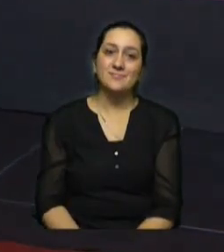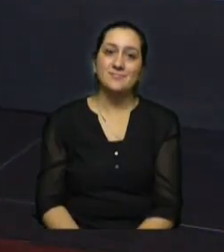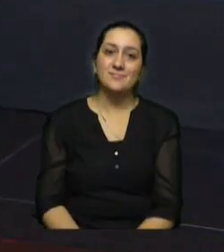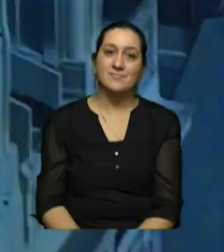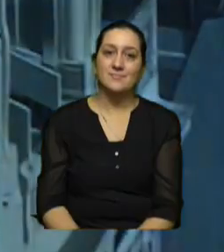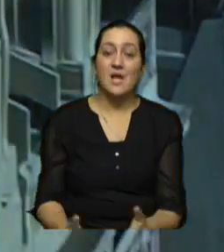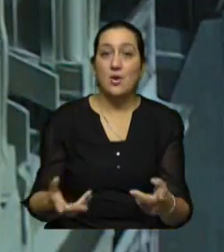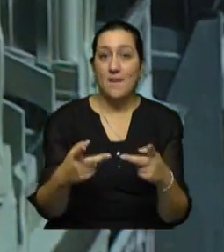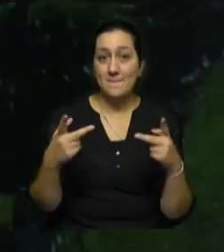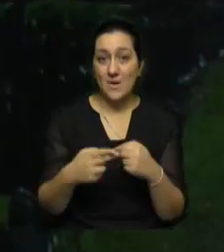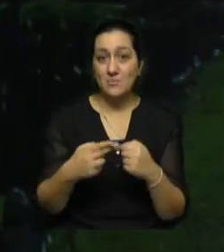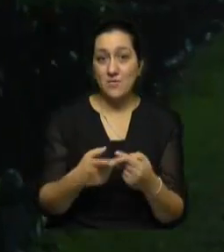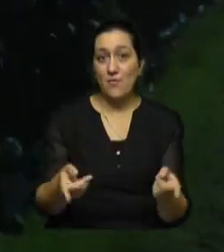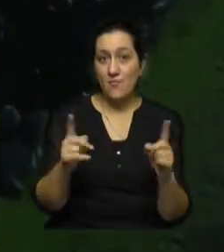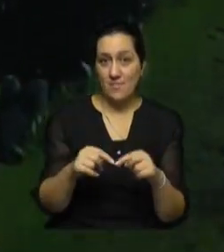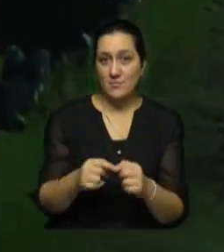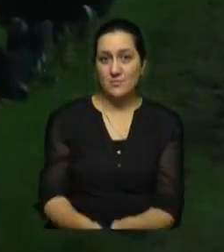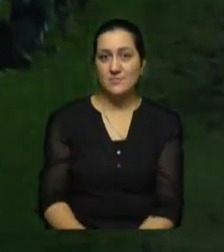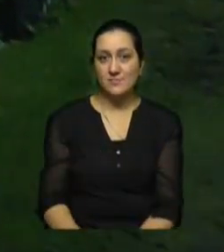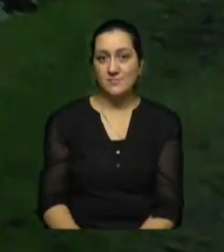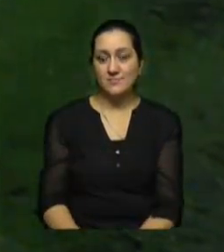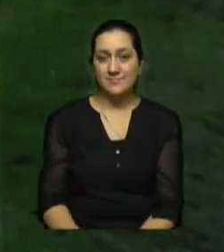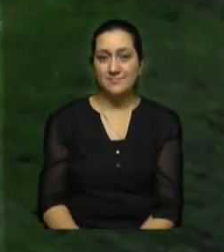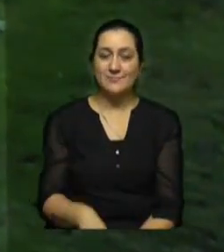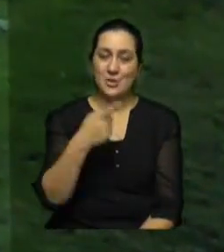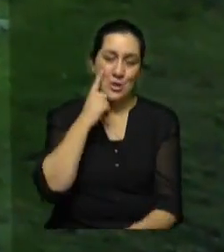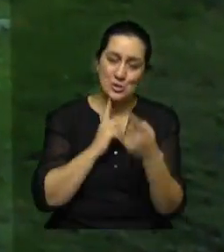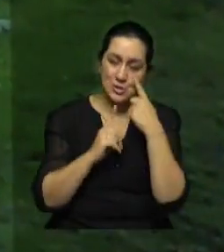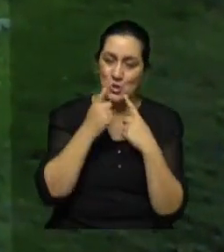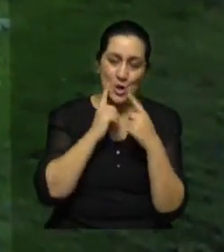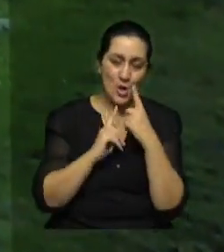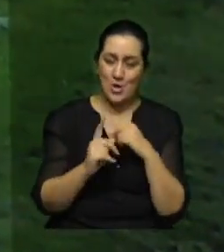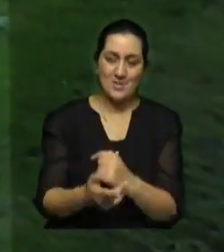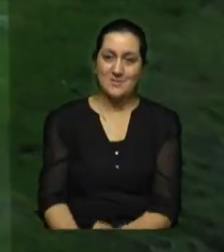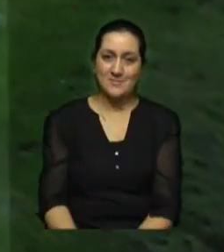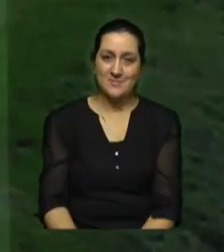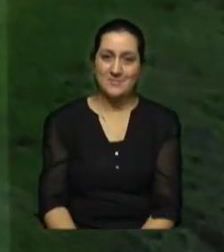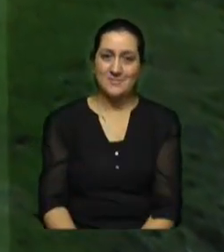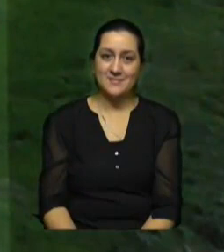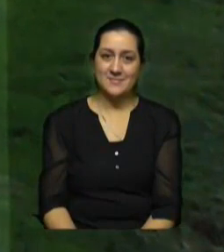Nos vamos a la pausa y ya volvemos. Me hace llorar Dios también. No llores, Fito. Lloro, lloro, lloro.